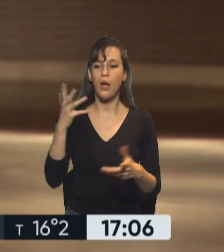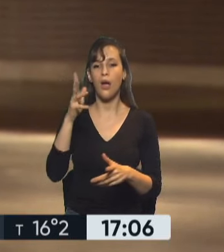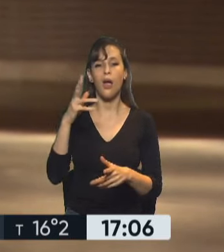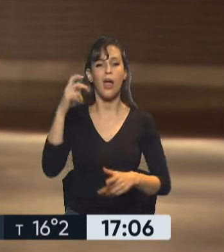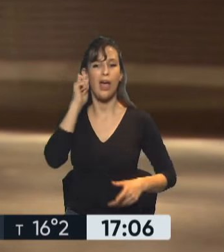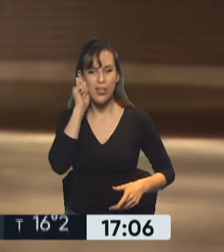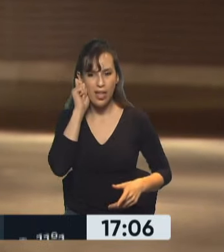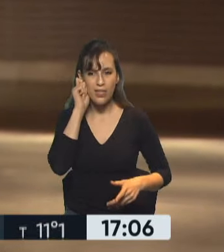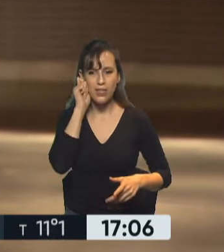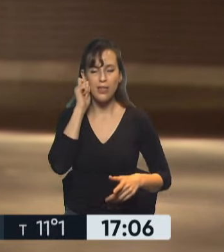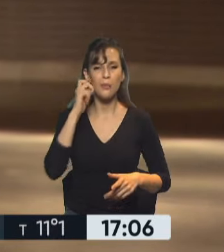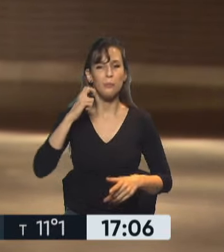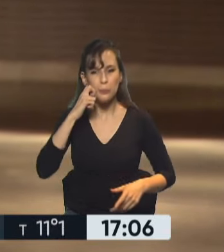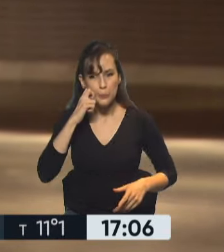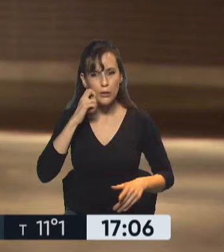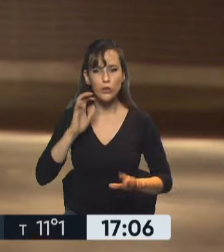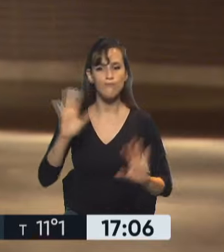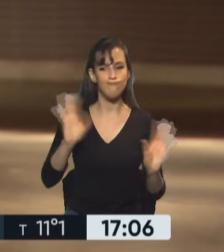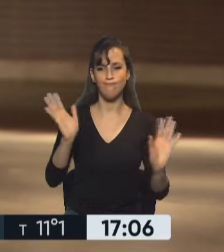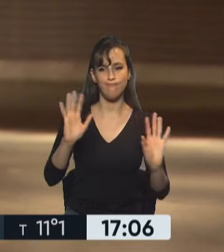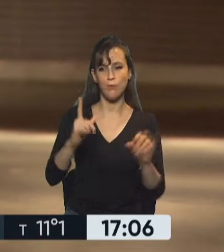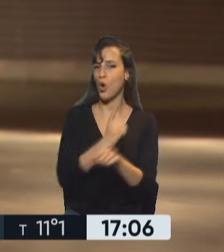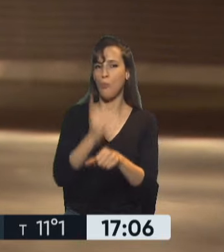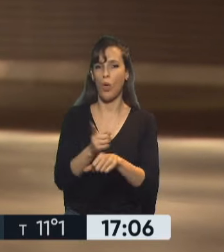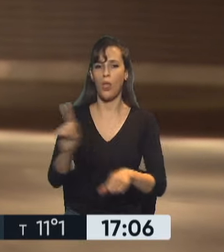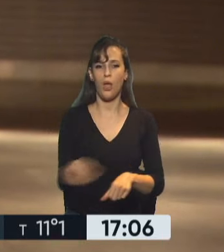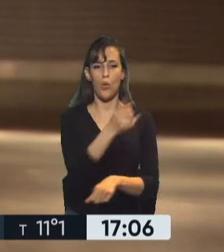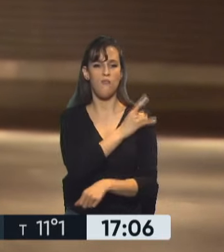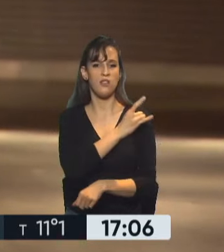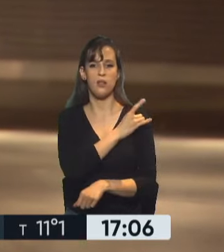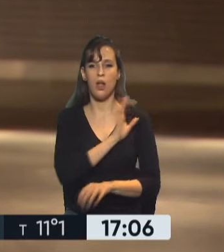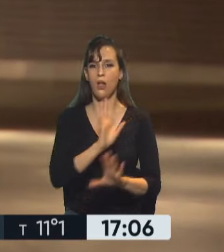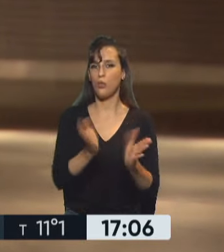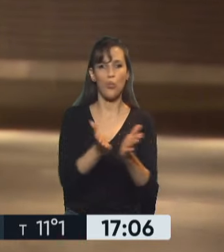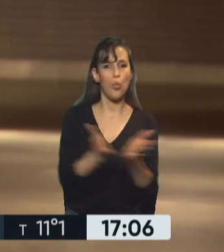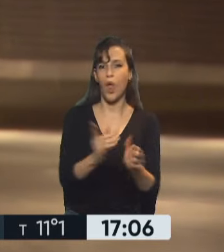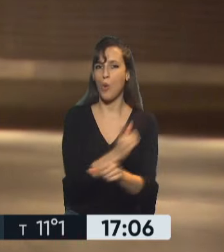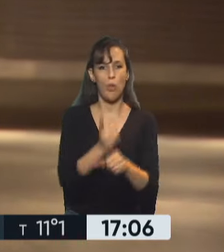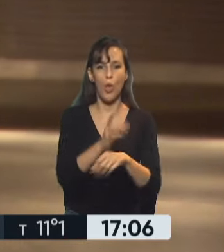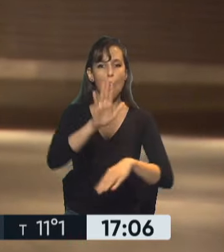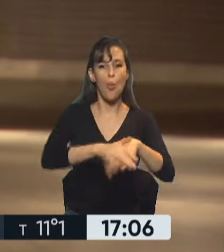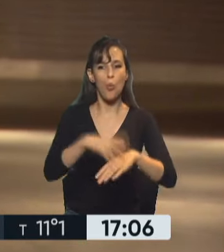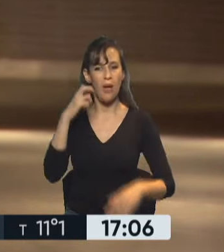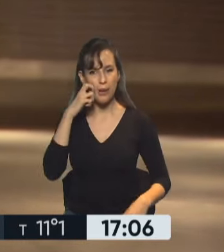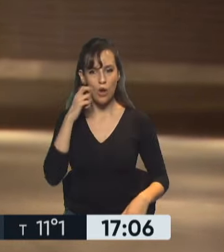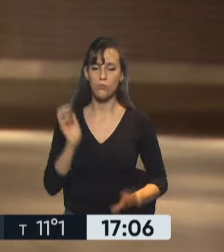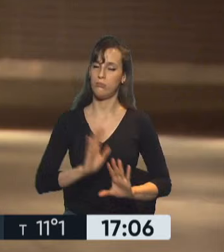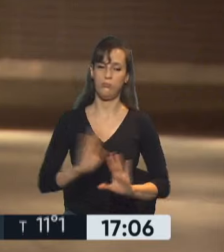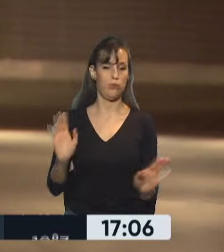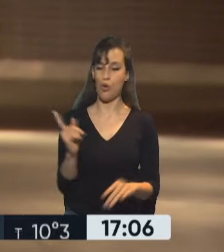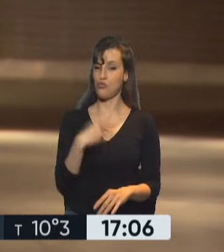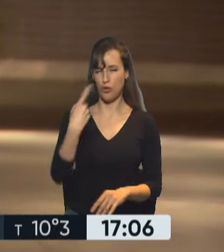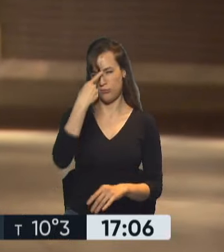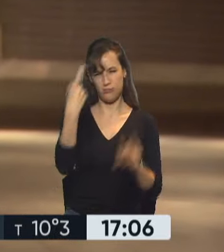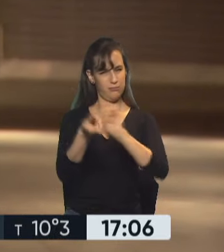aprender, ya no podés ir a la universidad, ya no podés nada, ¿no? Porque sos viejo. Bueno, nosotros combatimos eso porque eso